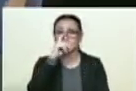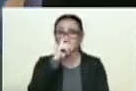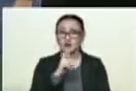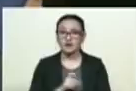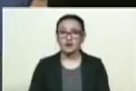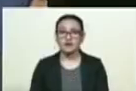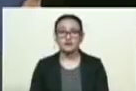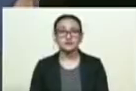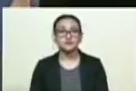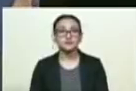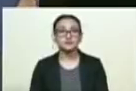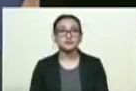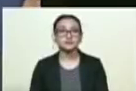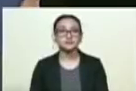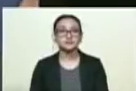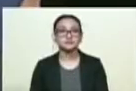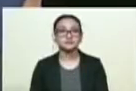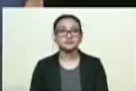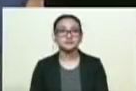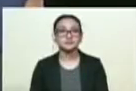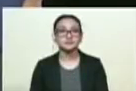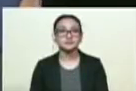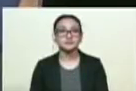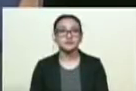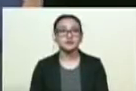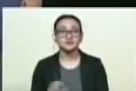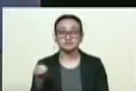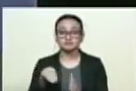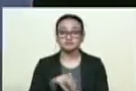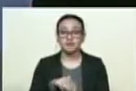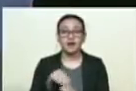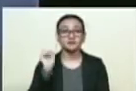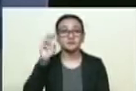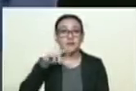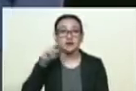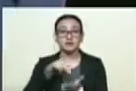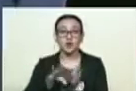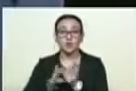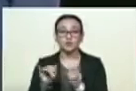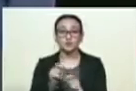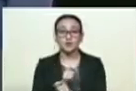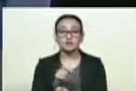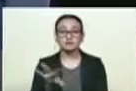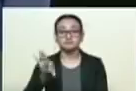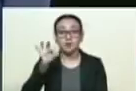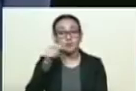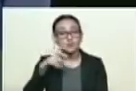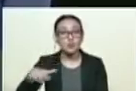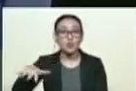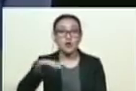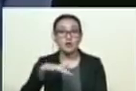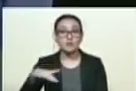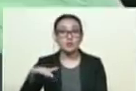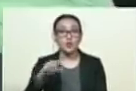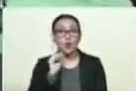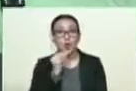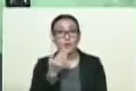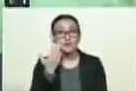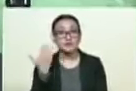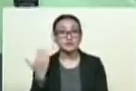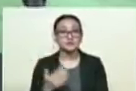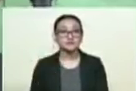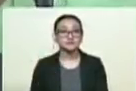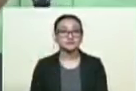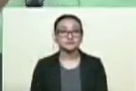19 años y es de la Asamblea Nacional Constituyente electo por el pueblo. Aquí está la juventud.